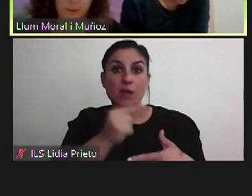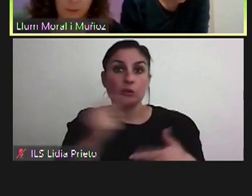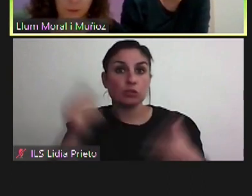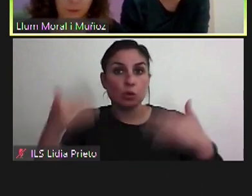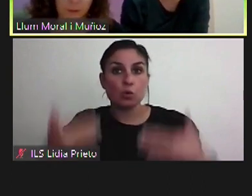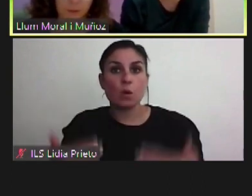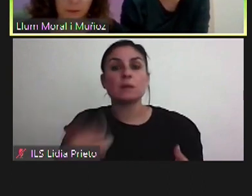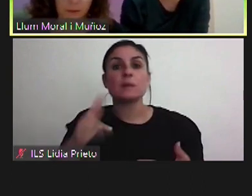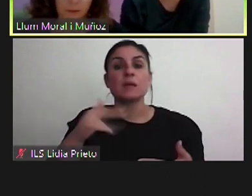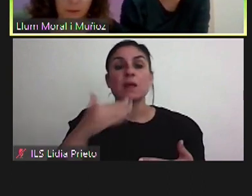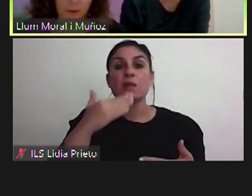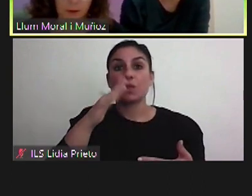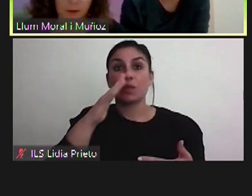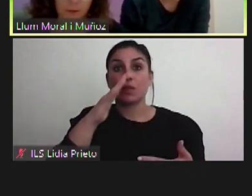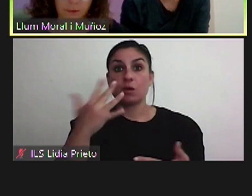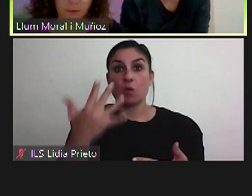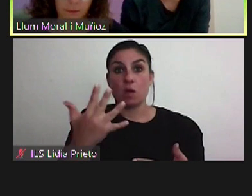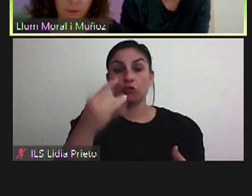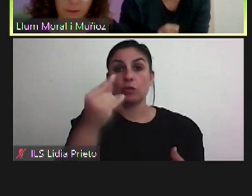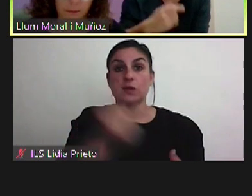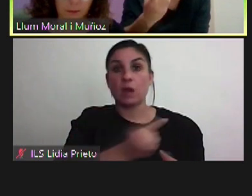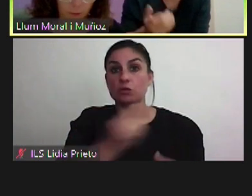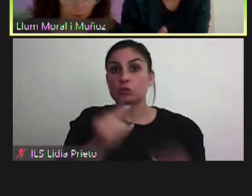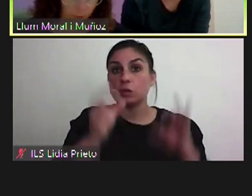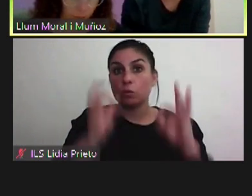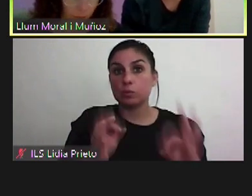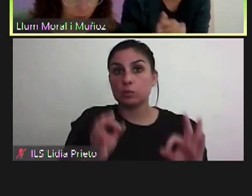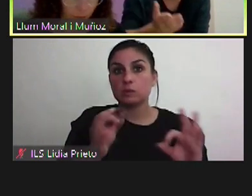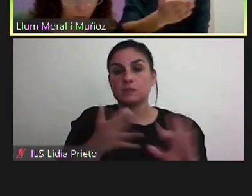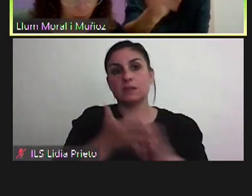primeros años siempre mejora mucho la evolución y entonces